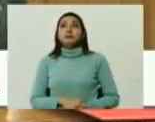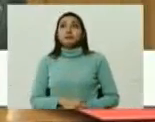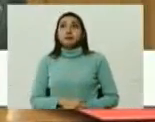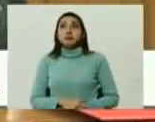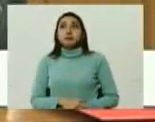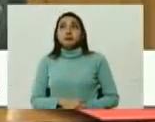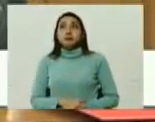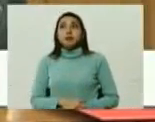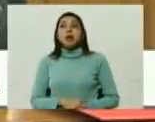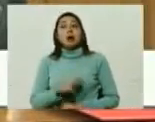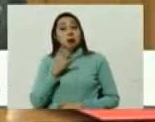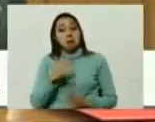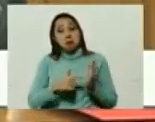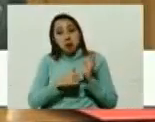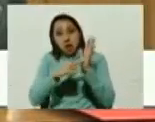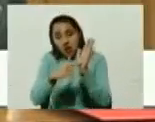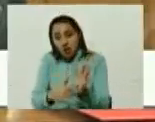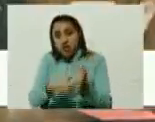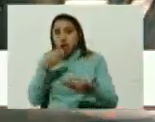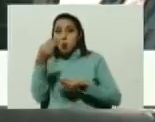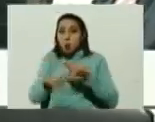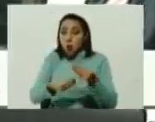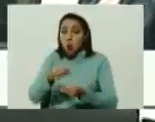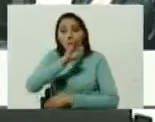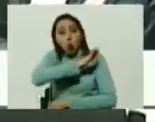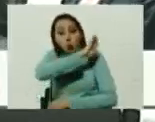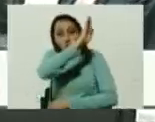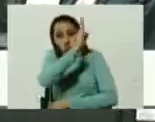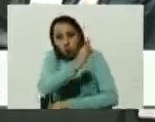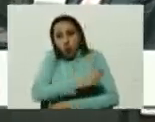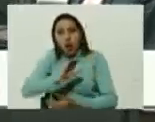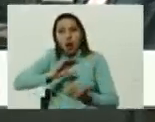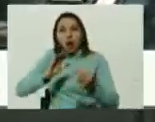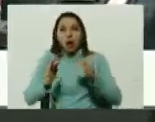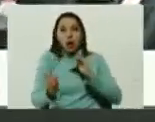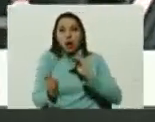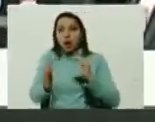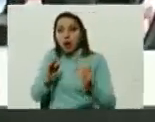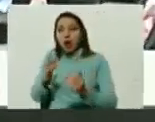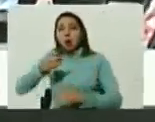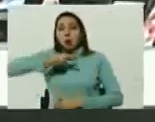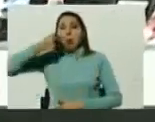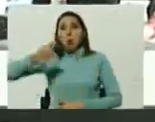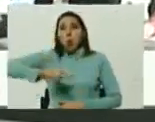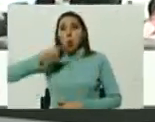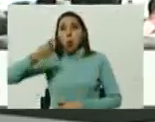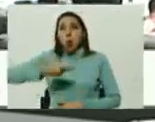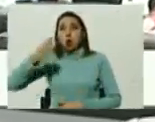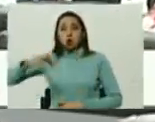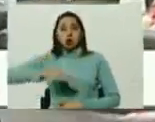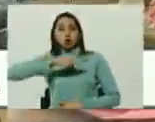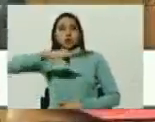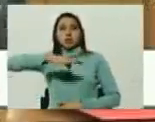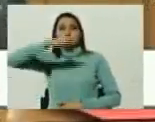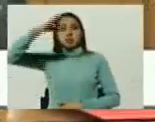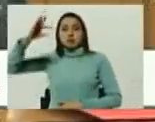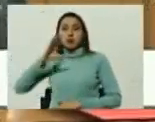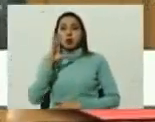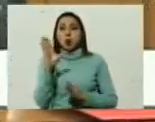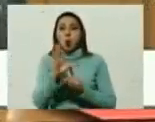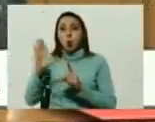como referente ineludible por su fortaleza ética moral política espiritual y cultural